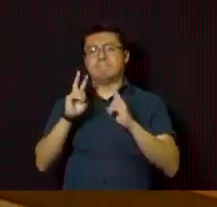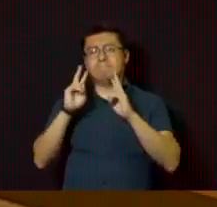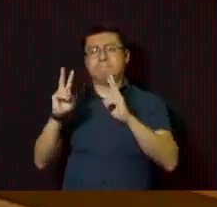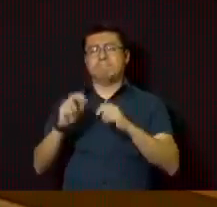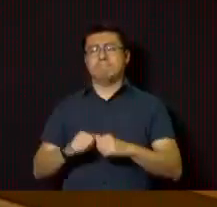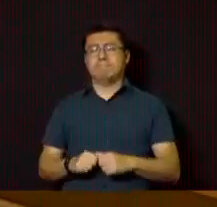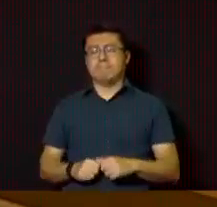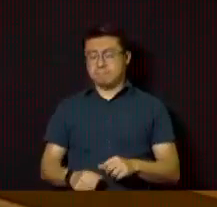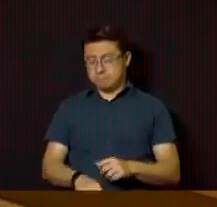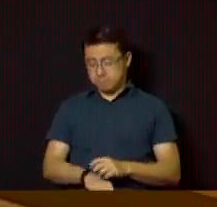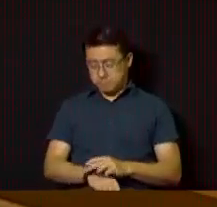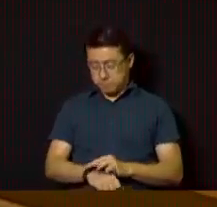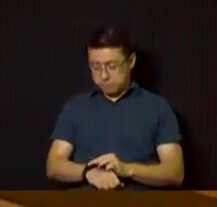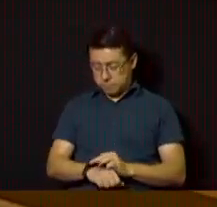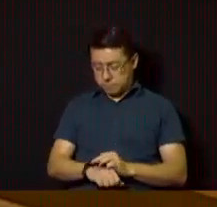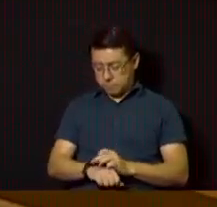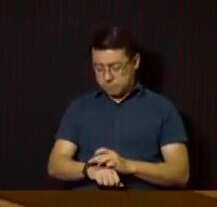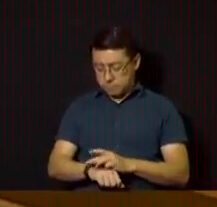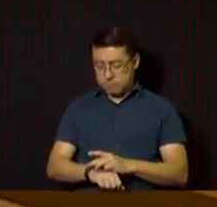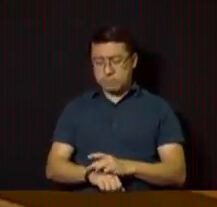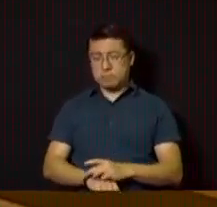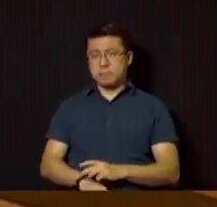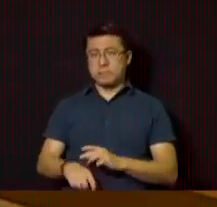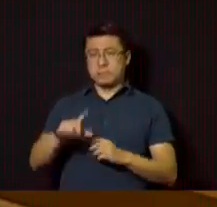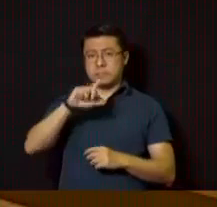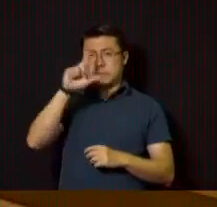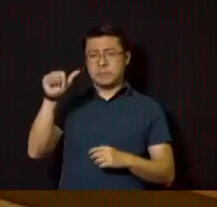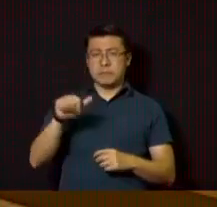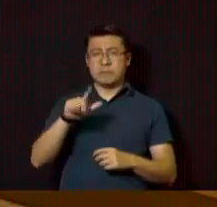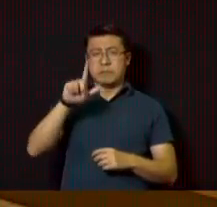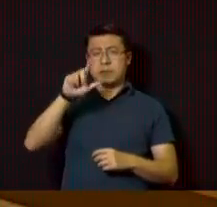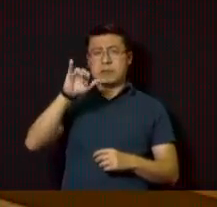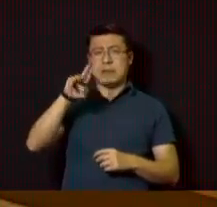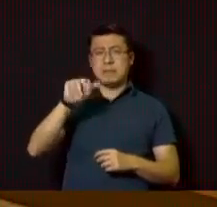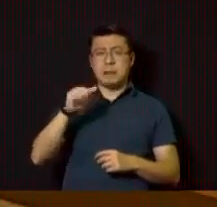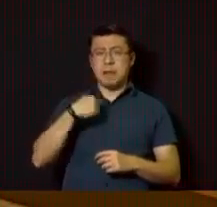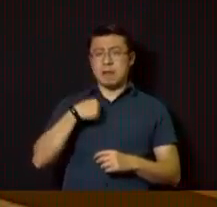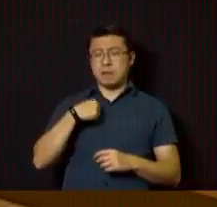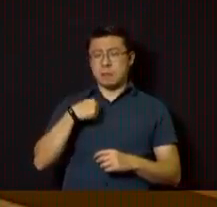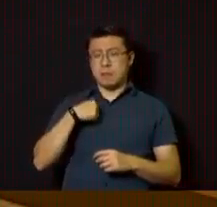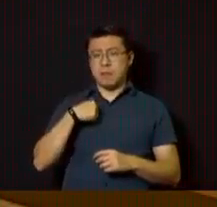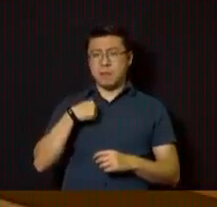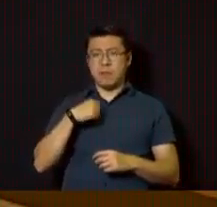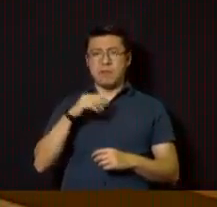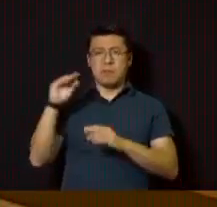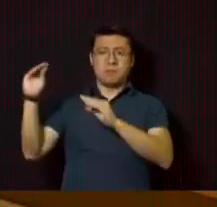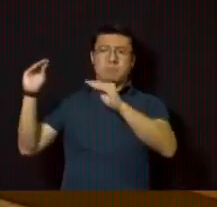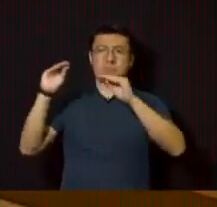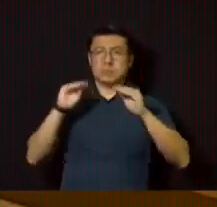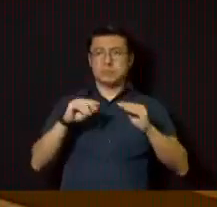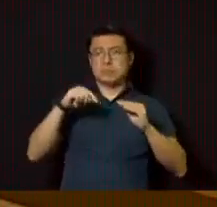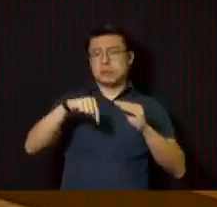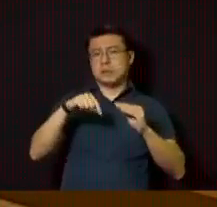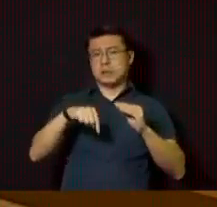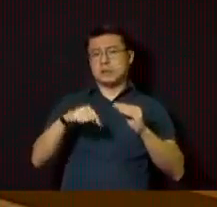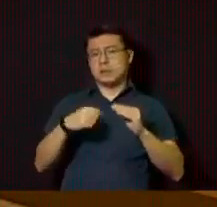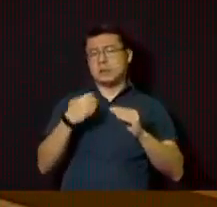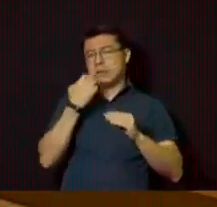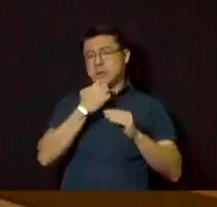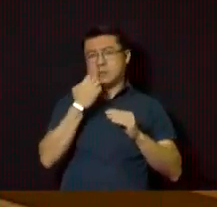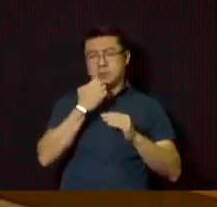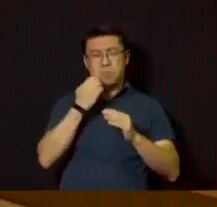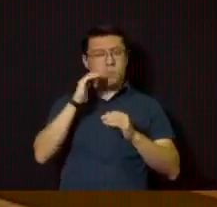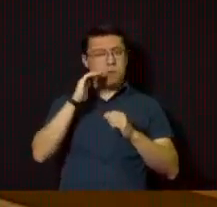Y bueno, me vine a Lima ni bien terminé la escuela para estudiar.